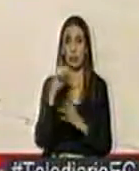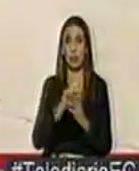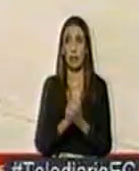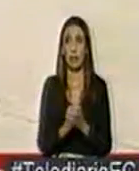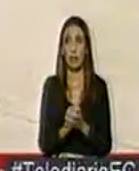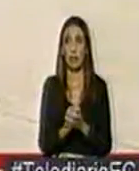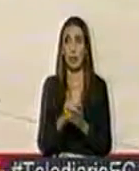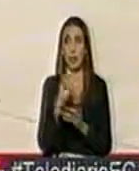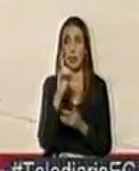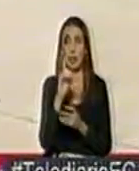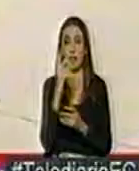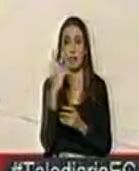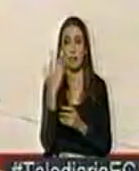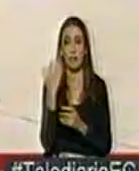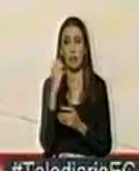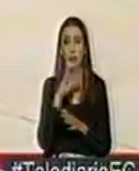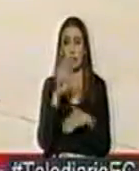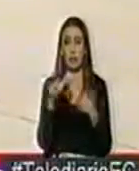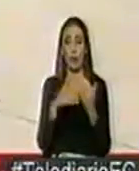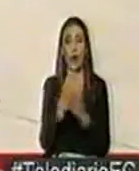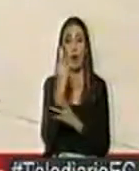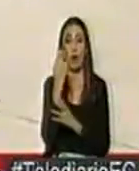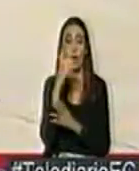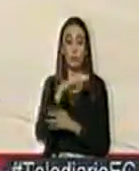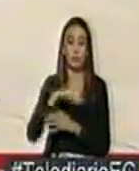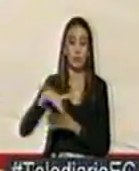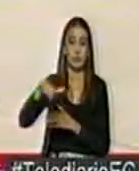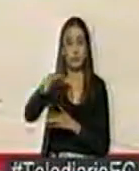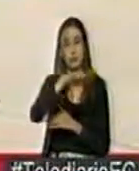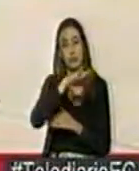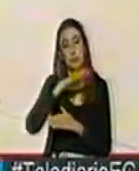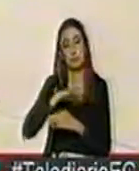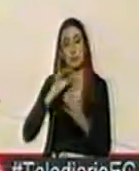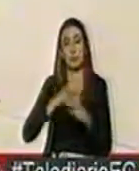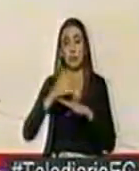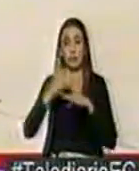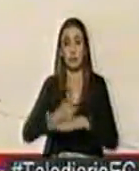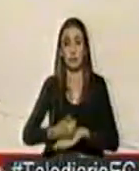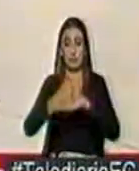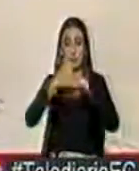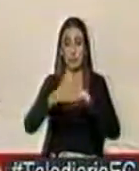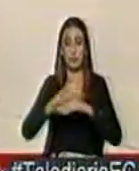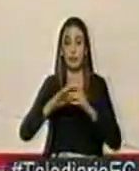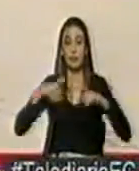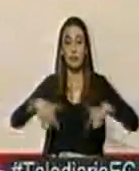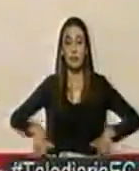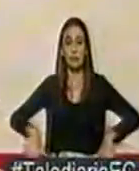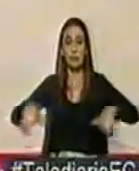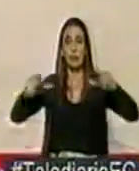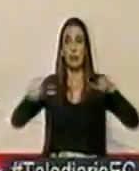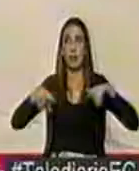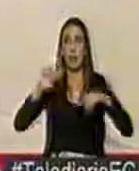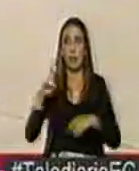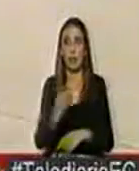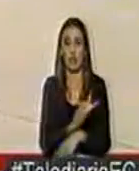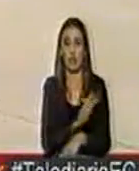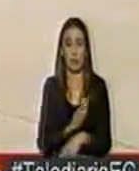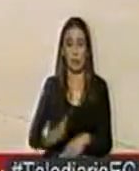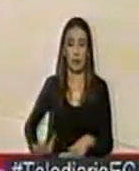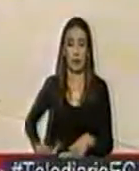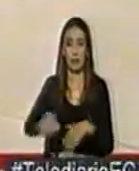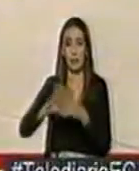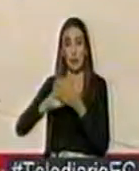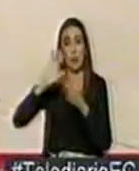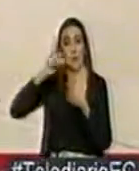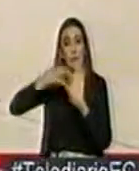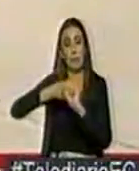Bahía de Caracas todos los ministros, el presidente de la República, Lenín Moreno, el vicepresidente Otto Sonnen Hosner, para participar en pocos minutos